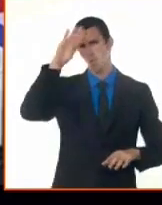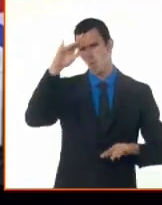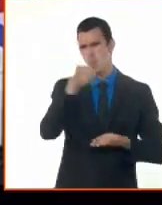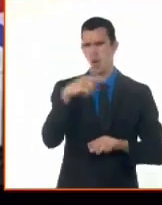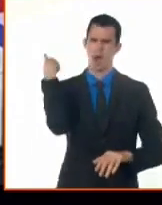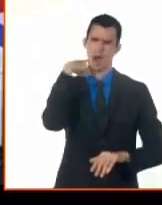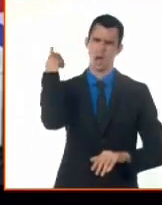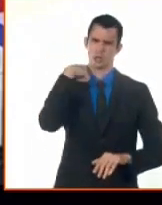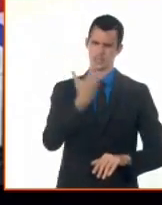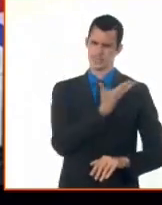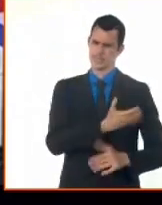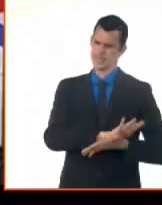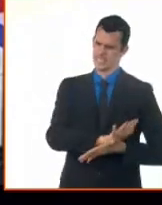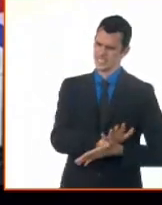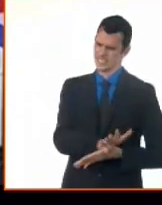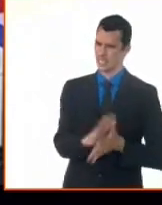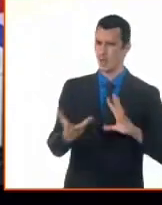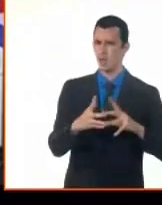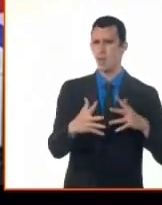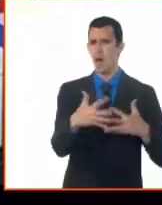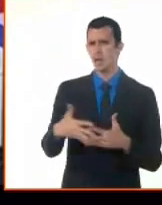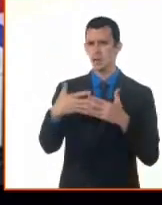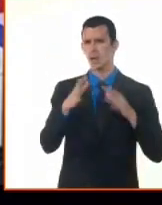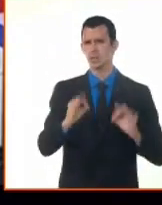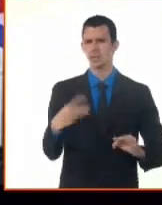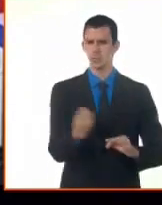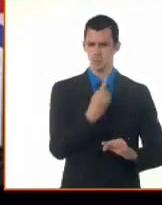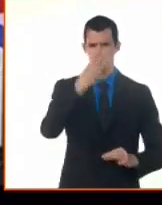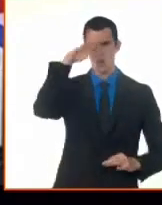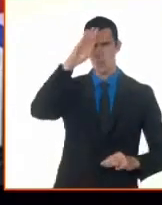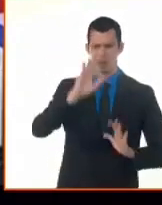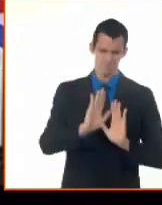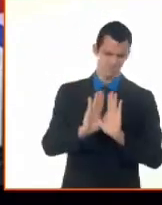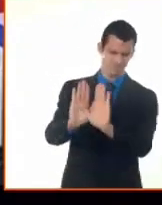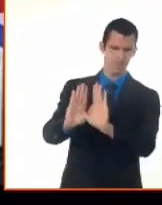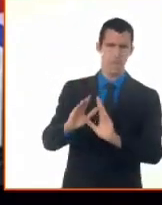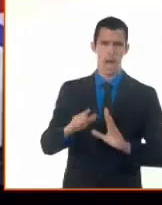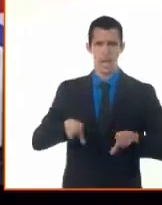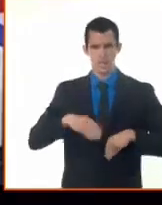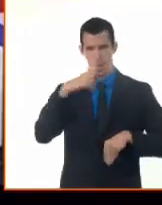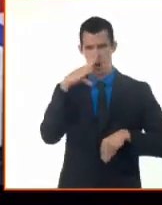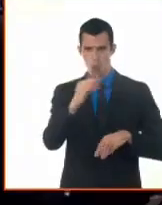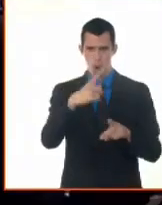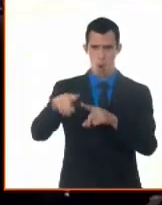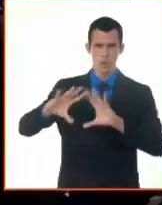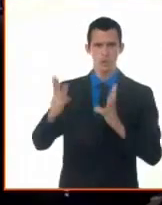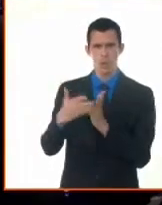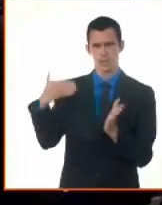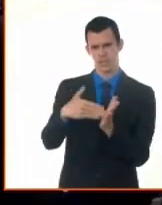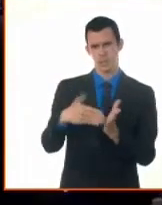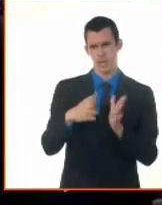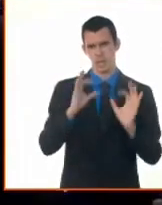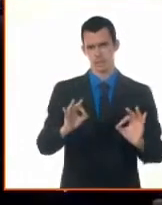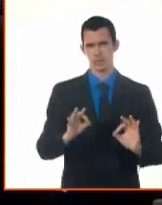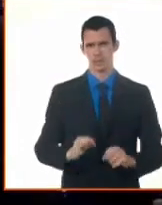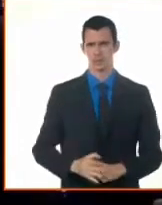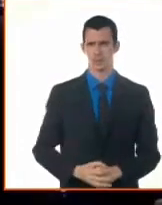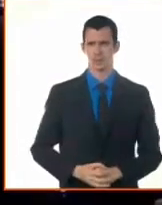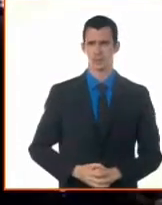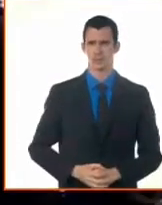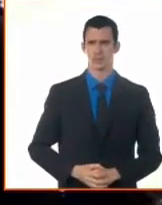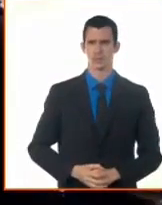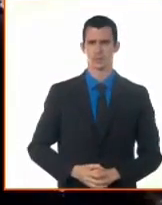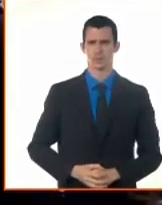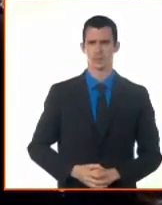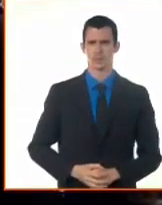y sociales Cuba condena y rechace el injerencismo que fractura los consensos en total asistieron al encuentro